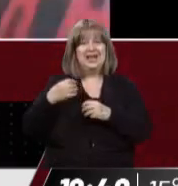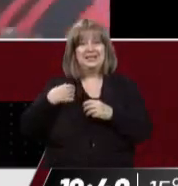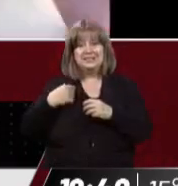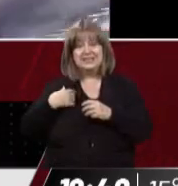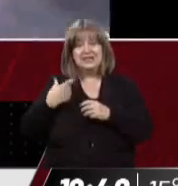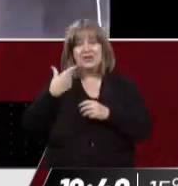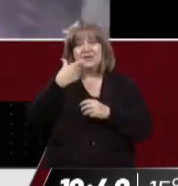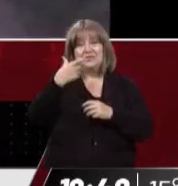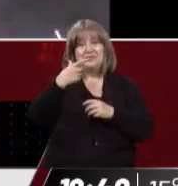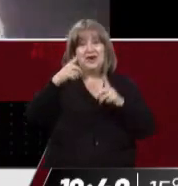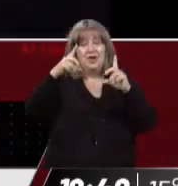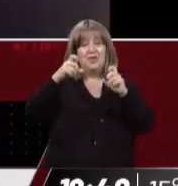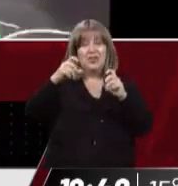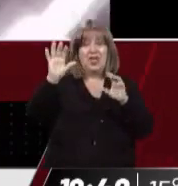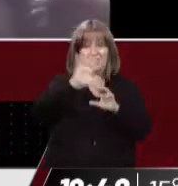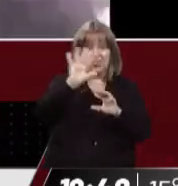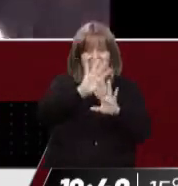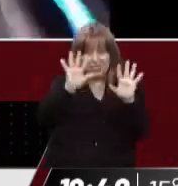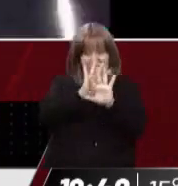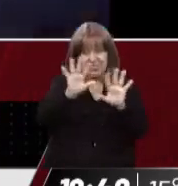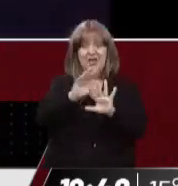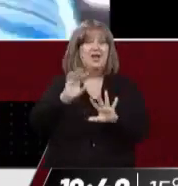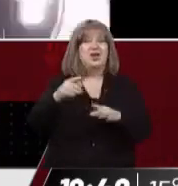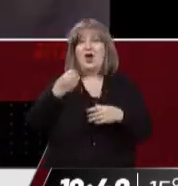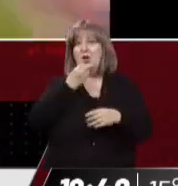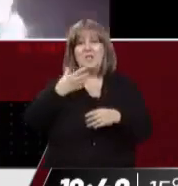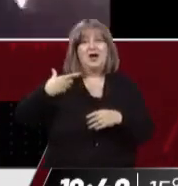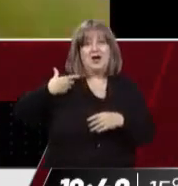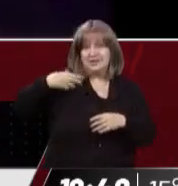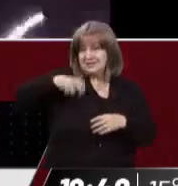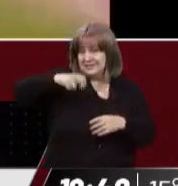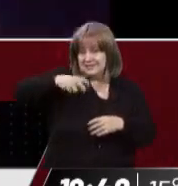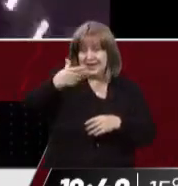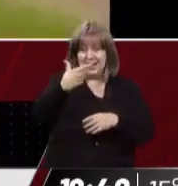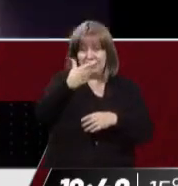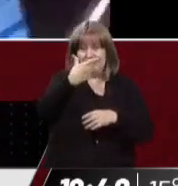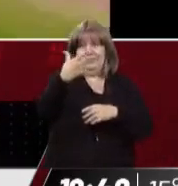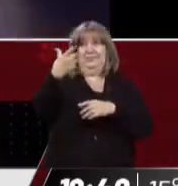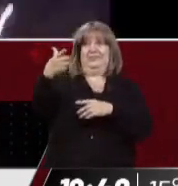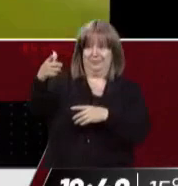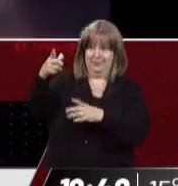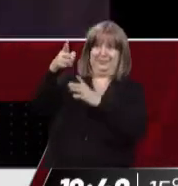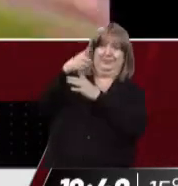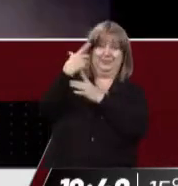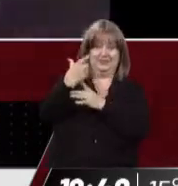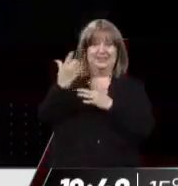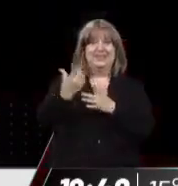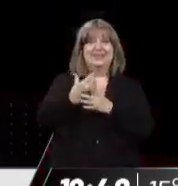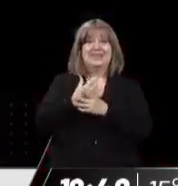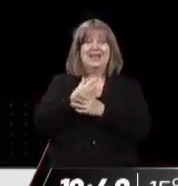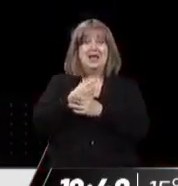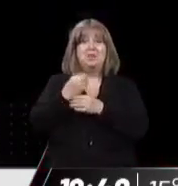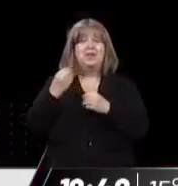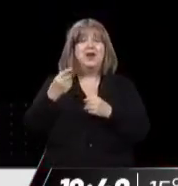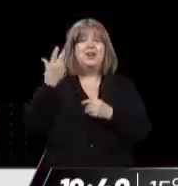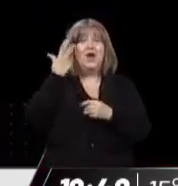activado la cámara y tal vez la foto sale mal, así o no? Claro. Claro, hiciste todo eso y después no tenías absolutamente nada. Pero espérate, yo no veo. Messi,